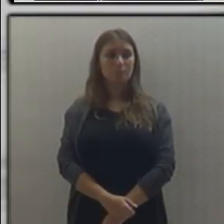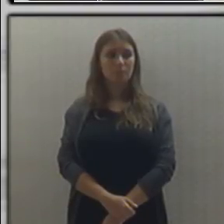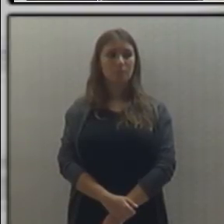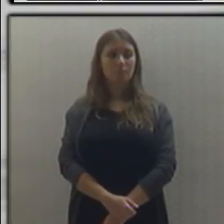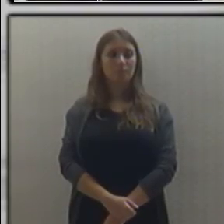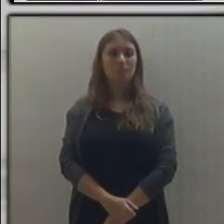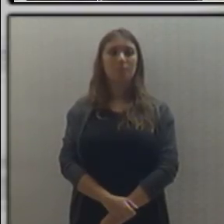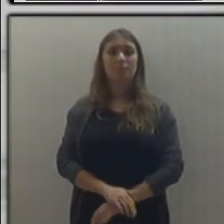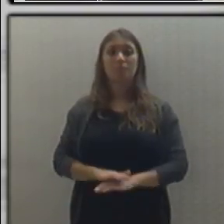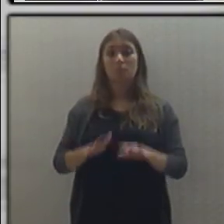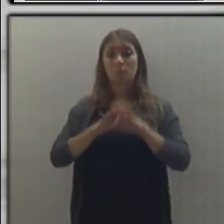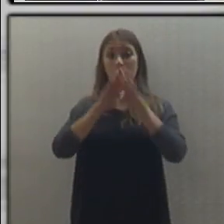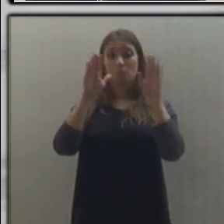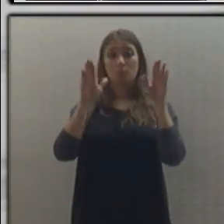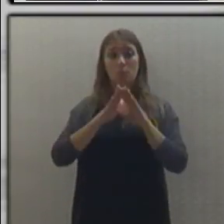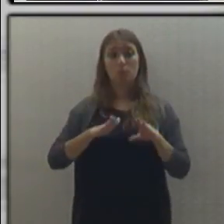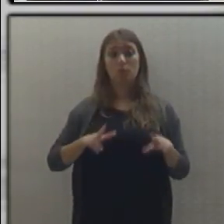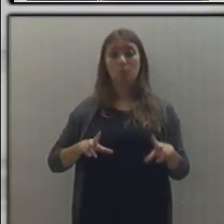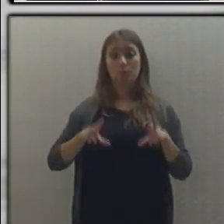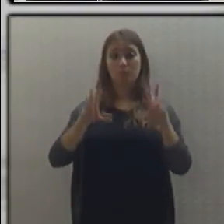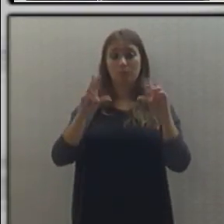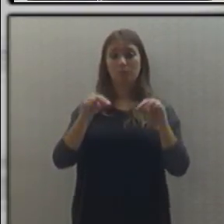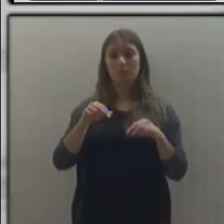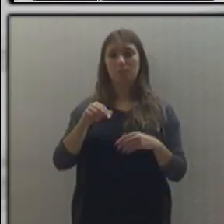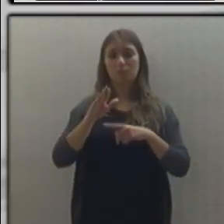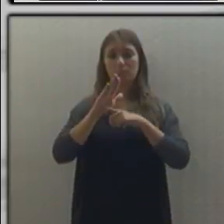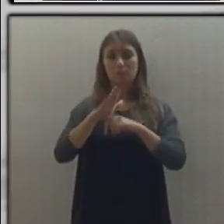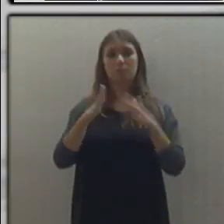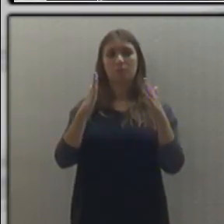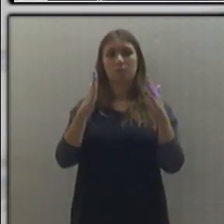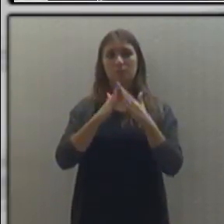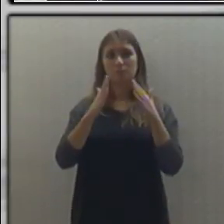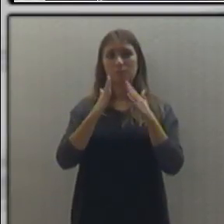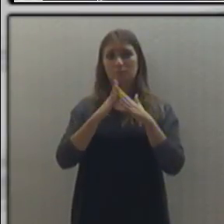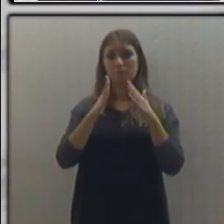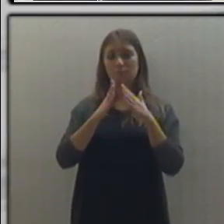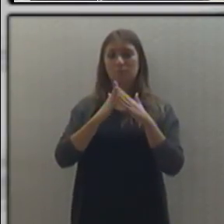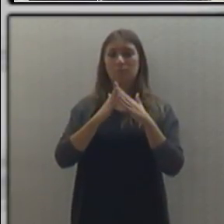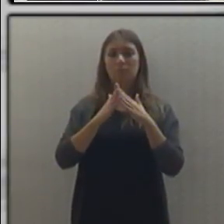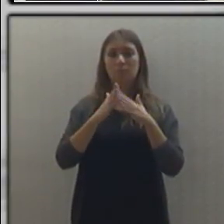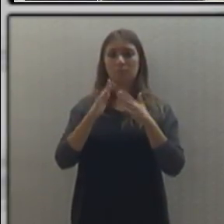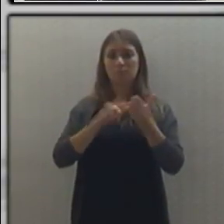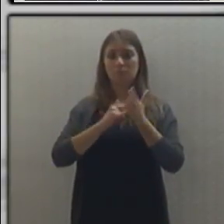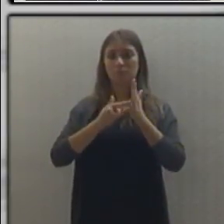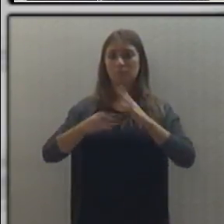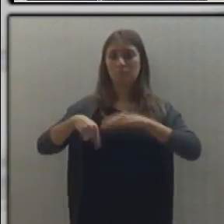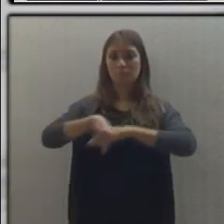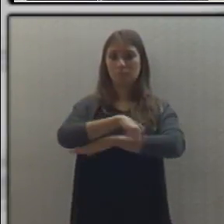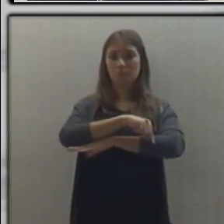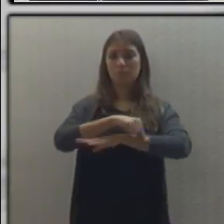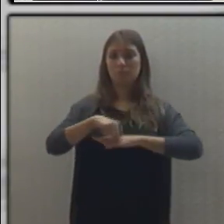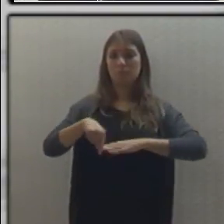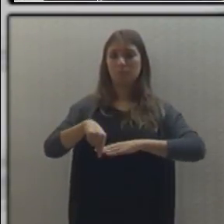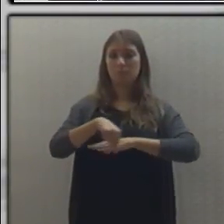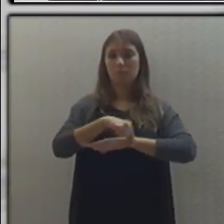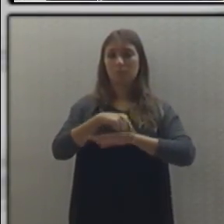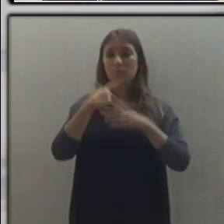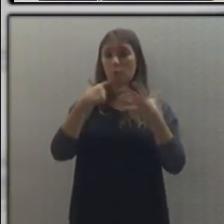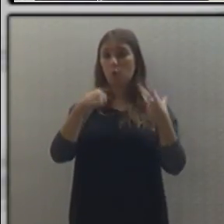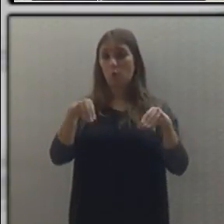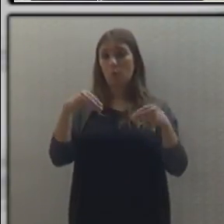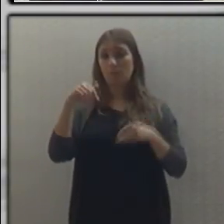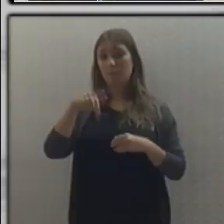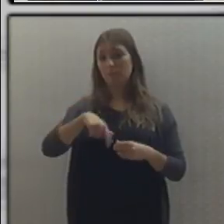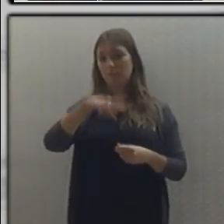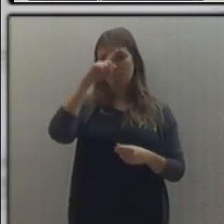Bueno, y por último, ya para terminar, quería traer unas viviendas, son de unos arquitectos jóvenes de